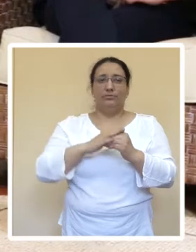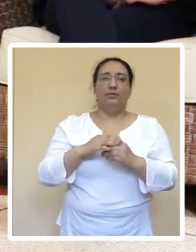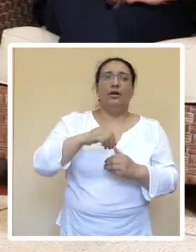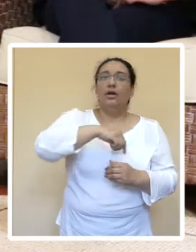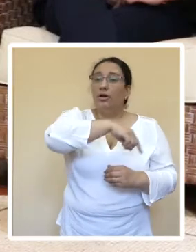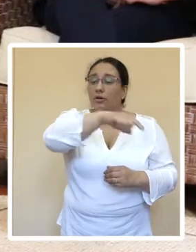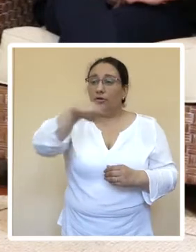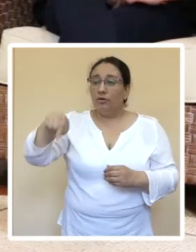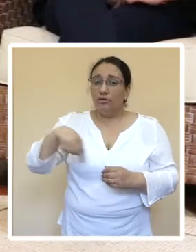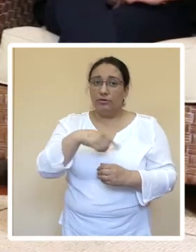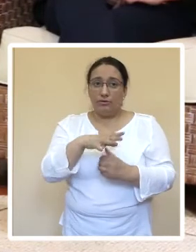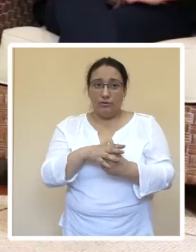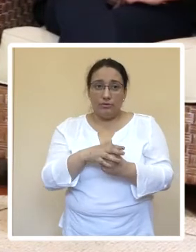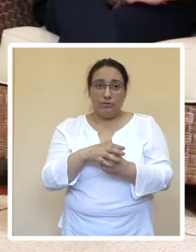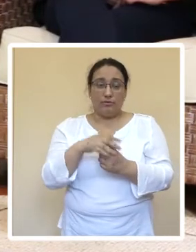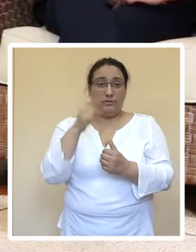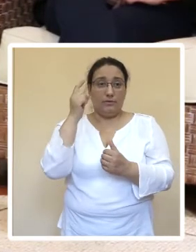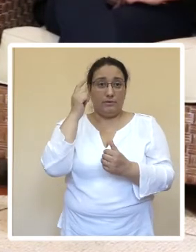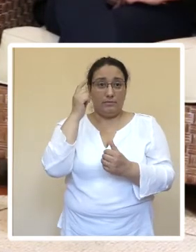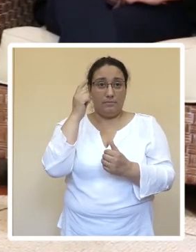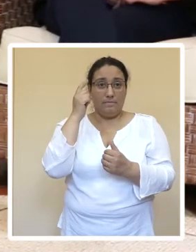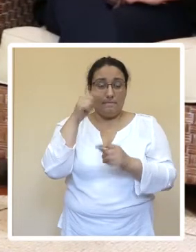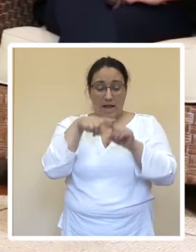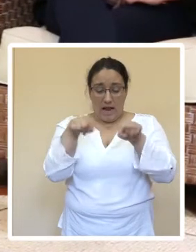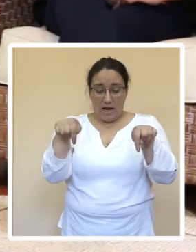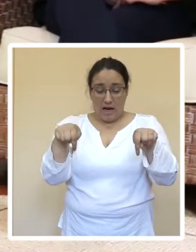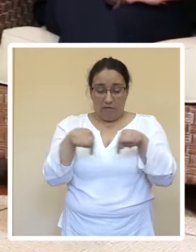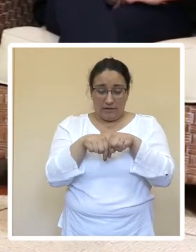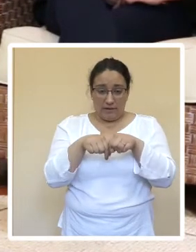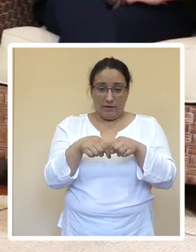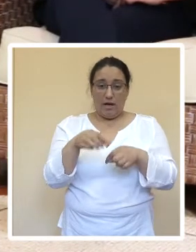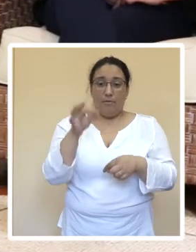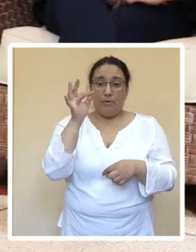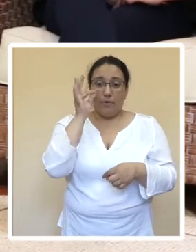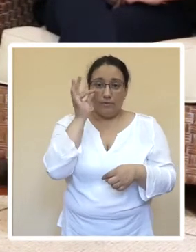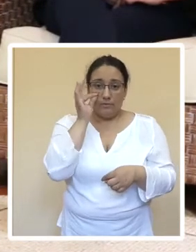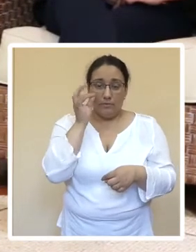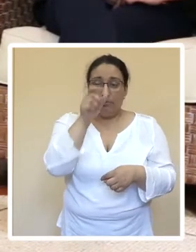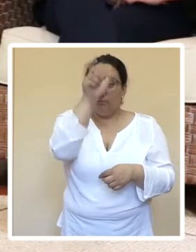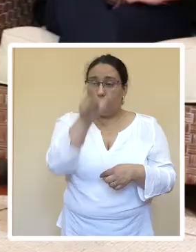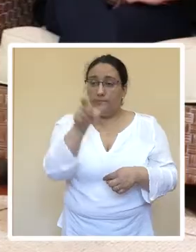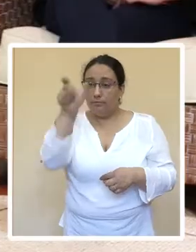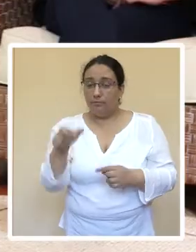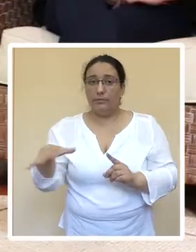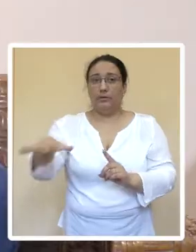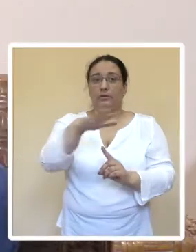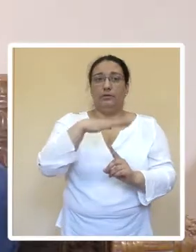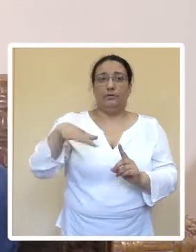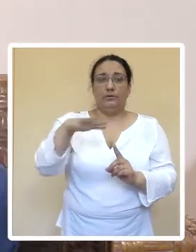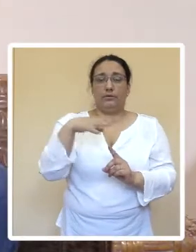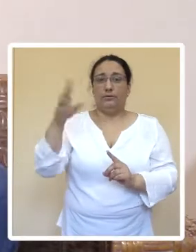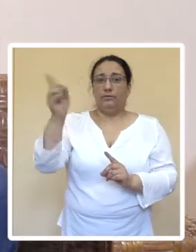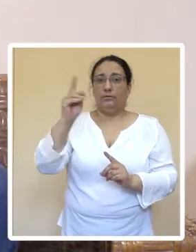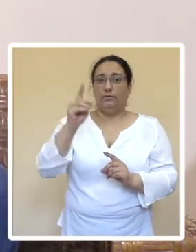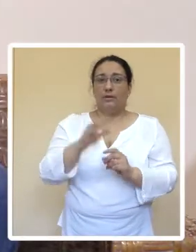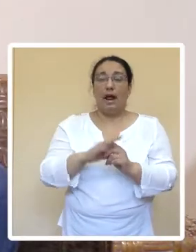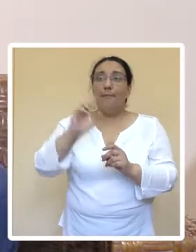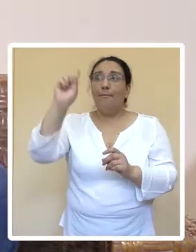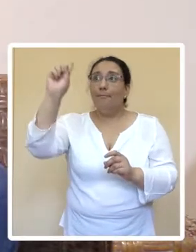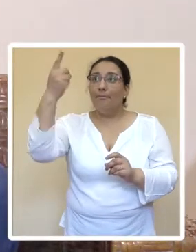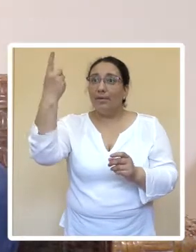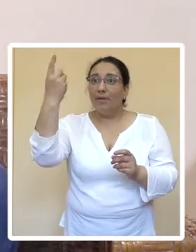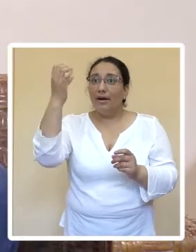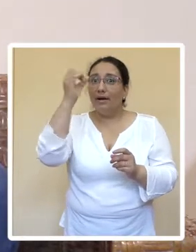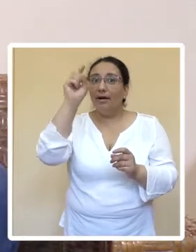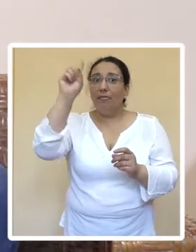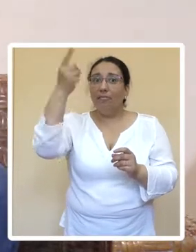a nosotros desde la oficina vivenciar personas en situación de discapacidad que ha sido su primera colocación. Jamás habían contado con un